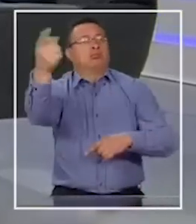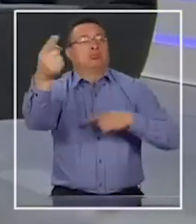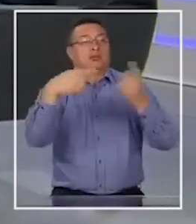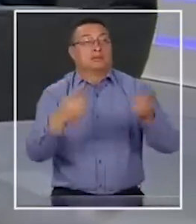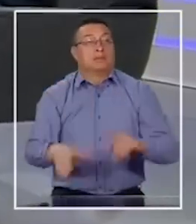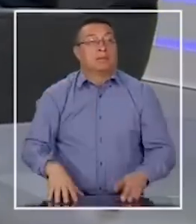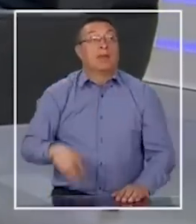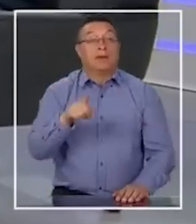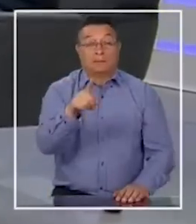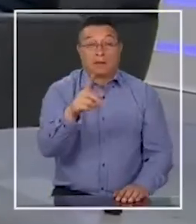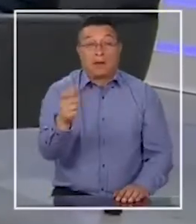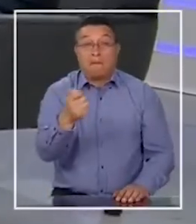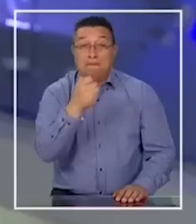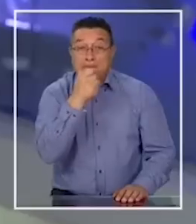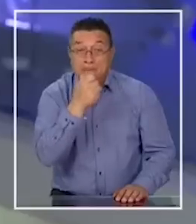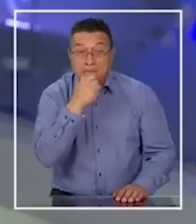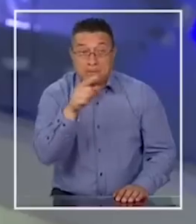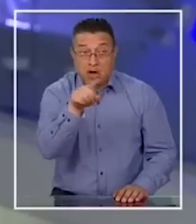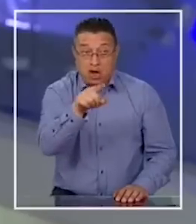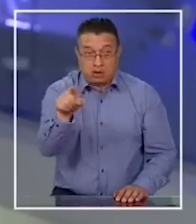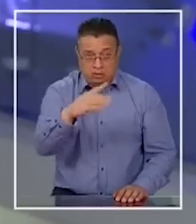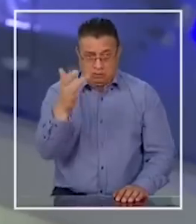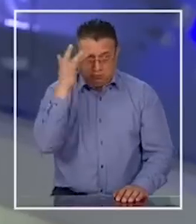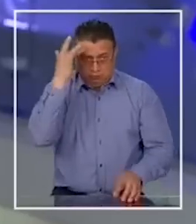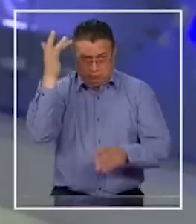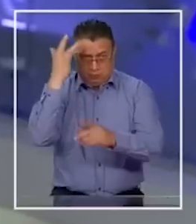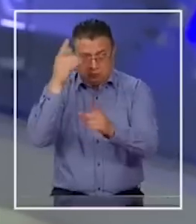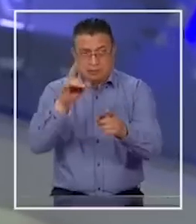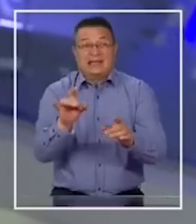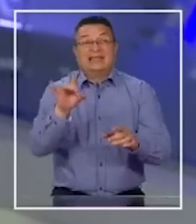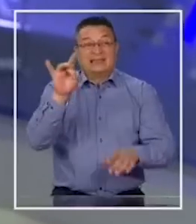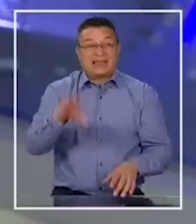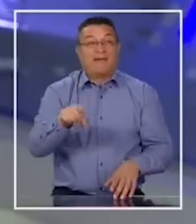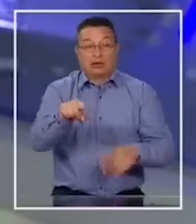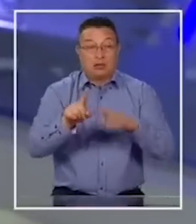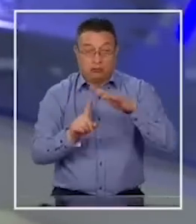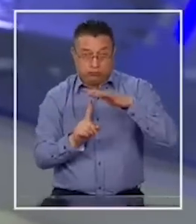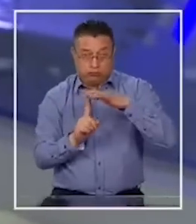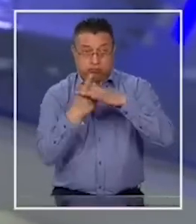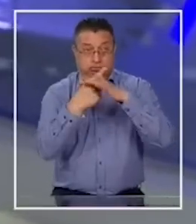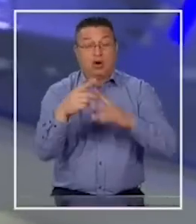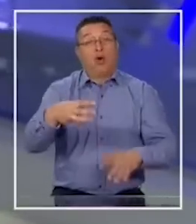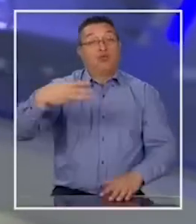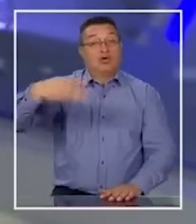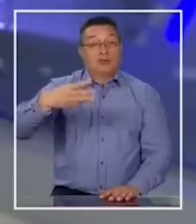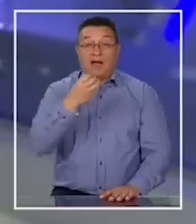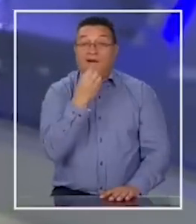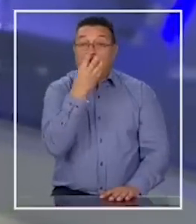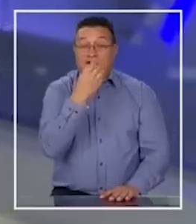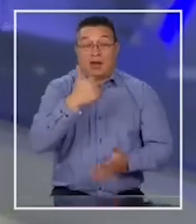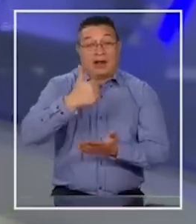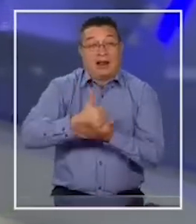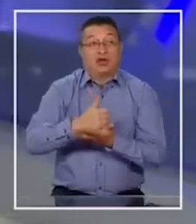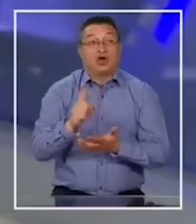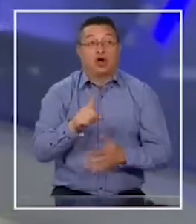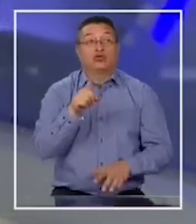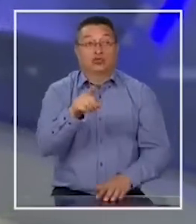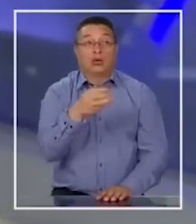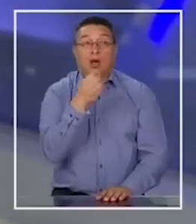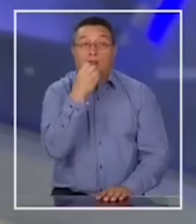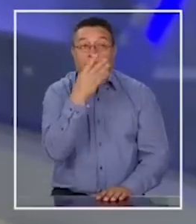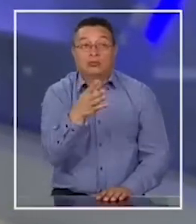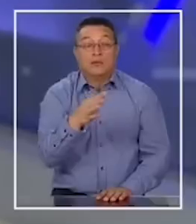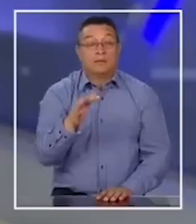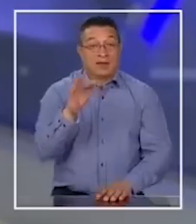ustedes de los periodistas más Mateos chileno Y saben perfectamente que esto no surgió de una idea de la municipalidad de su alcalde